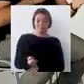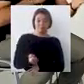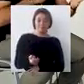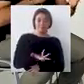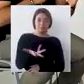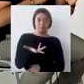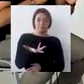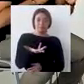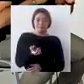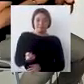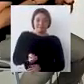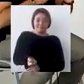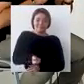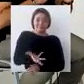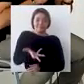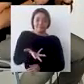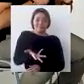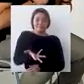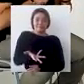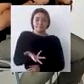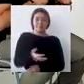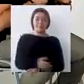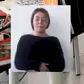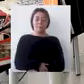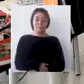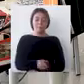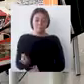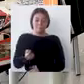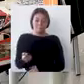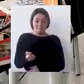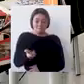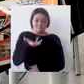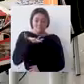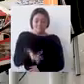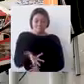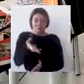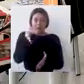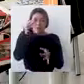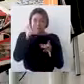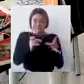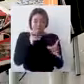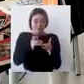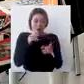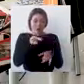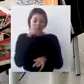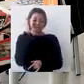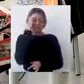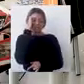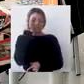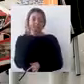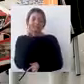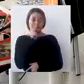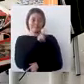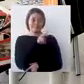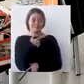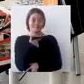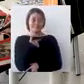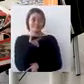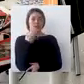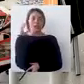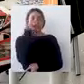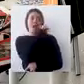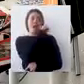tiro para determinar si la intuición o la percepción de ese personaje se dio cuenta y escuchó lo que él